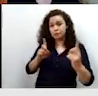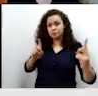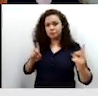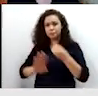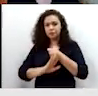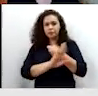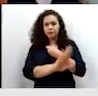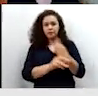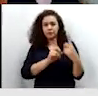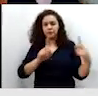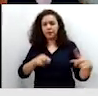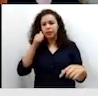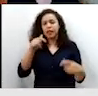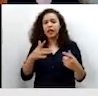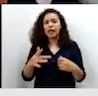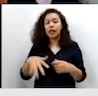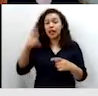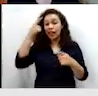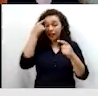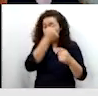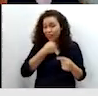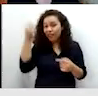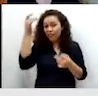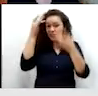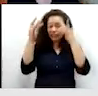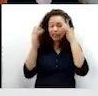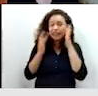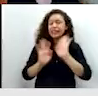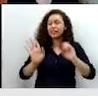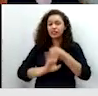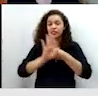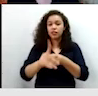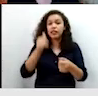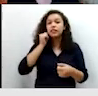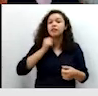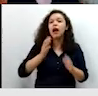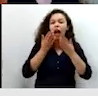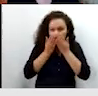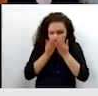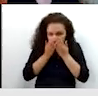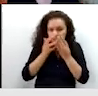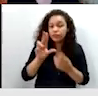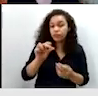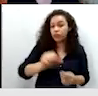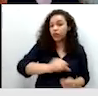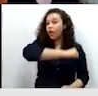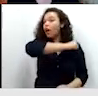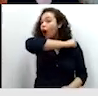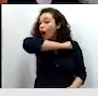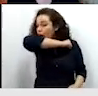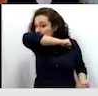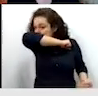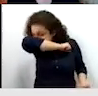evitar en todo momento tocarme la cara, siempre manejar el estornudo de etiqueta, que es proteger, si voy a toser y